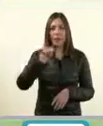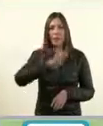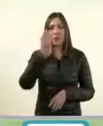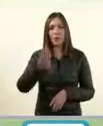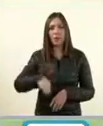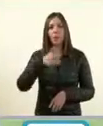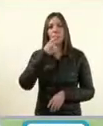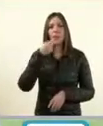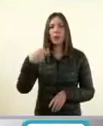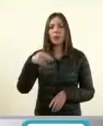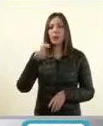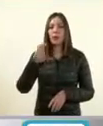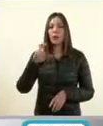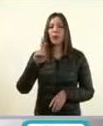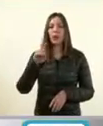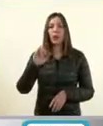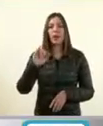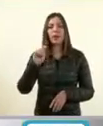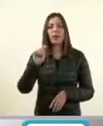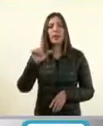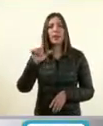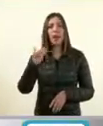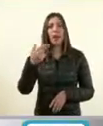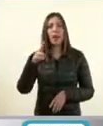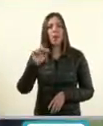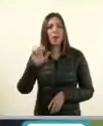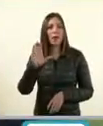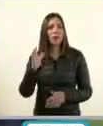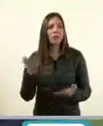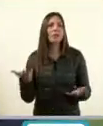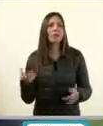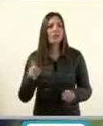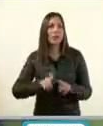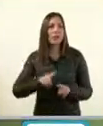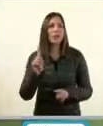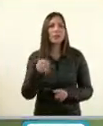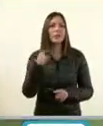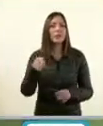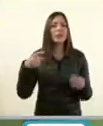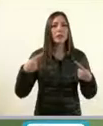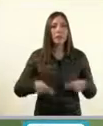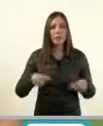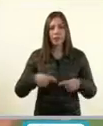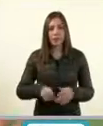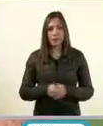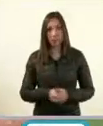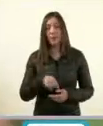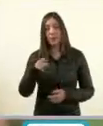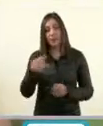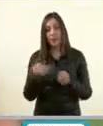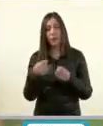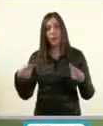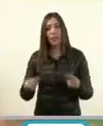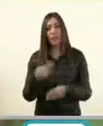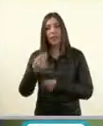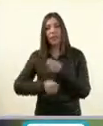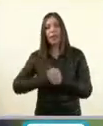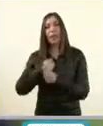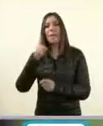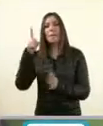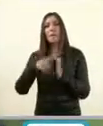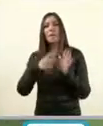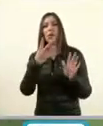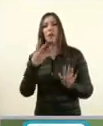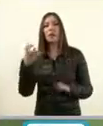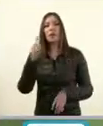muere Cuitláhuac. ¿Quién es Cuitláhuac? Cuéntanos. Bueno, hay que decir que nace también en el año de